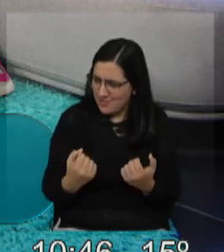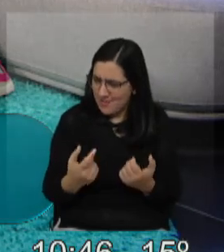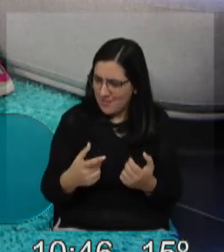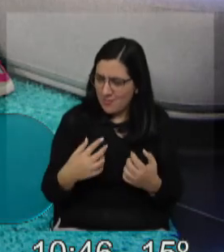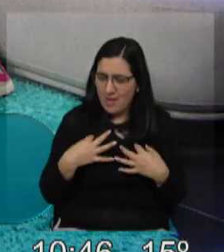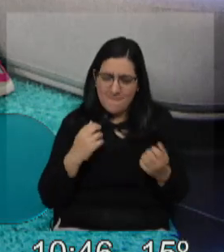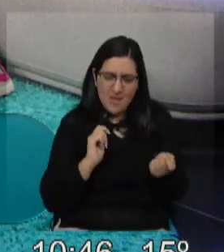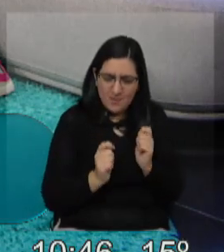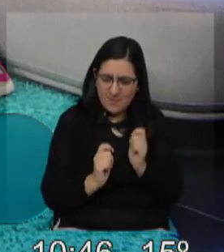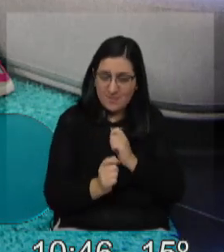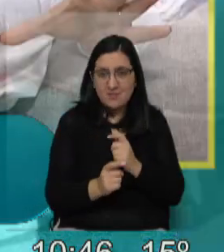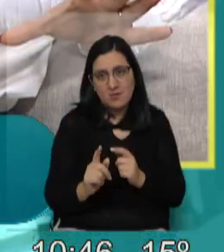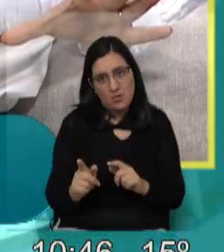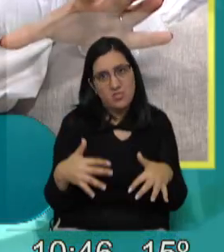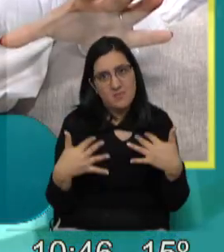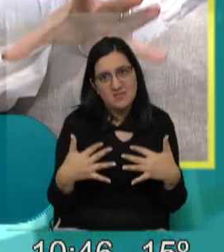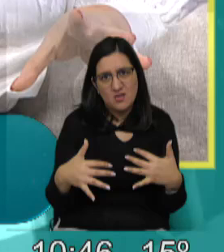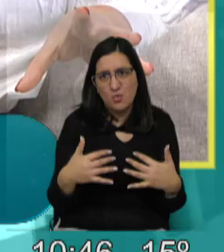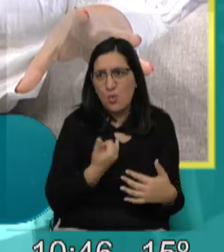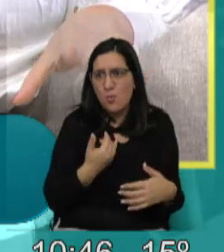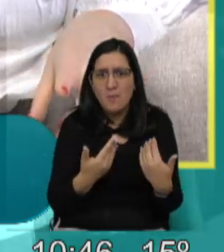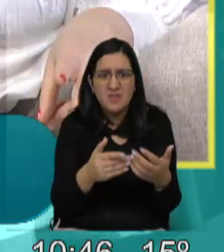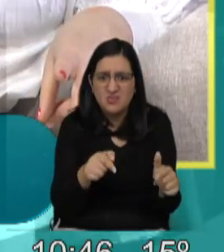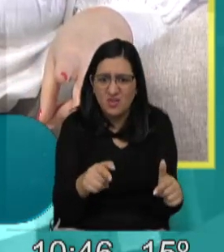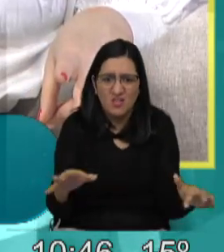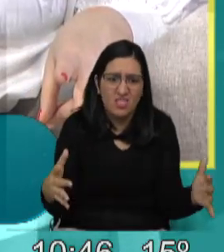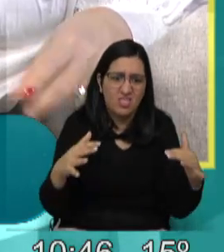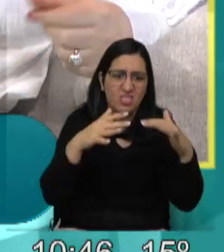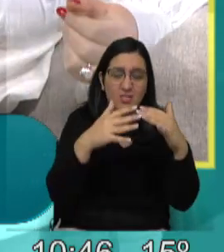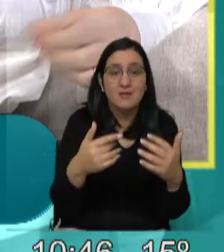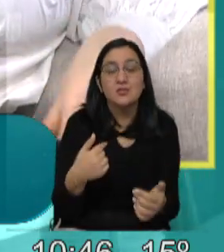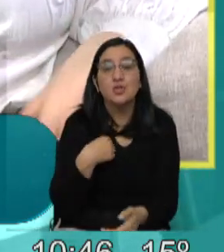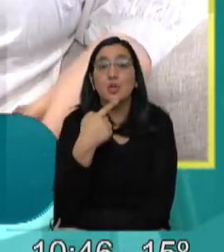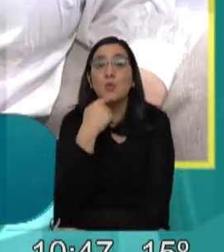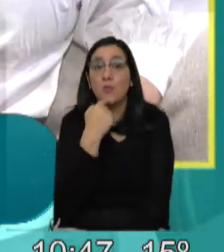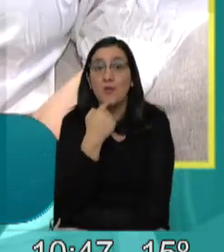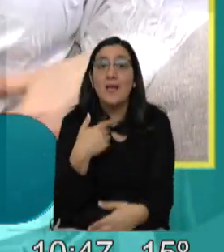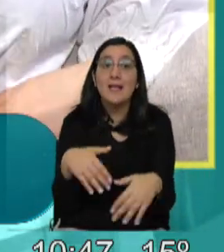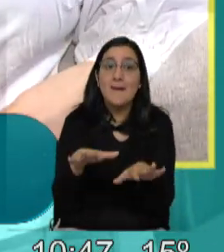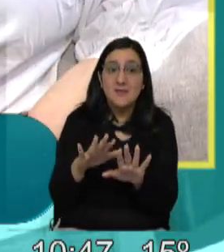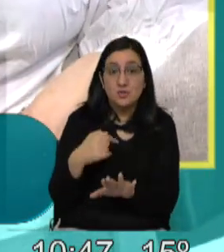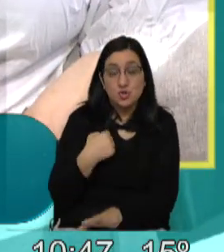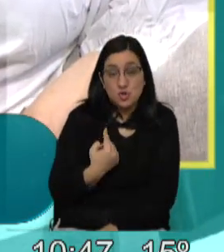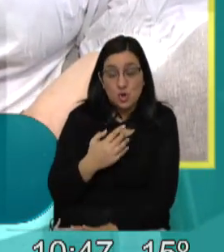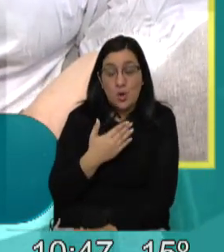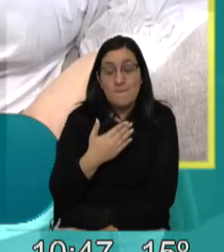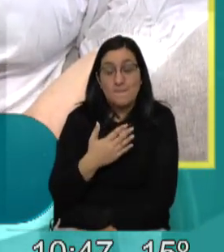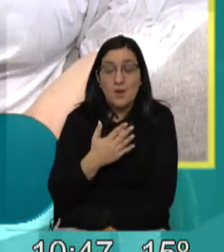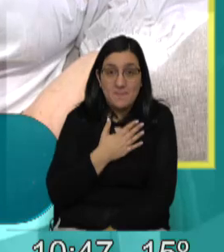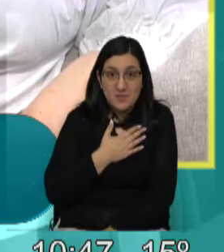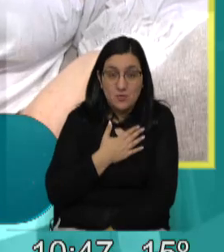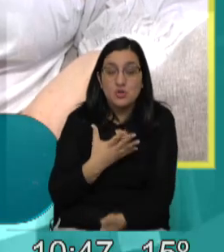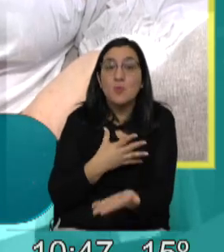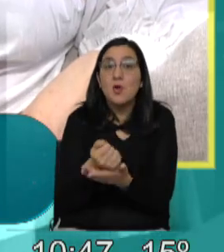es, no sé por dónde arrancar claro. y qué abrumador? Nieves, yo tengo una consulta, capaz sí. que me pasa a mí solo sí. nomás, pero a mí me pasa que cuando